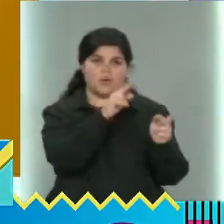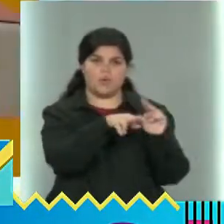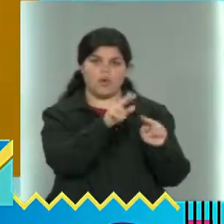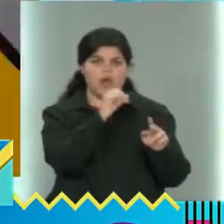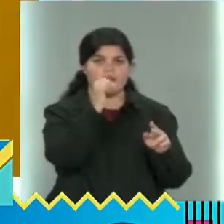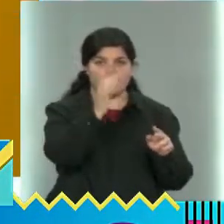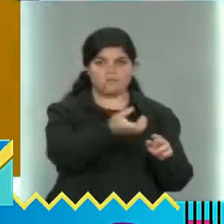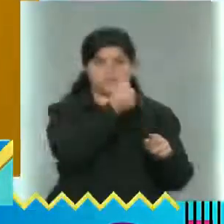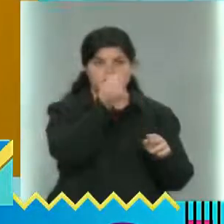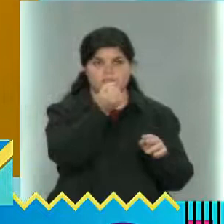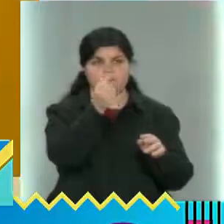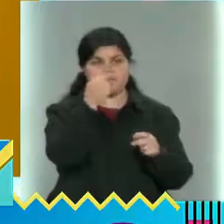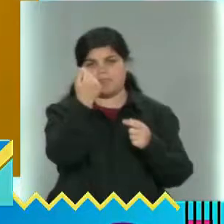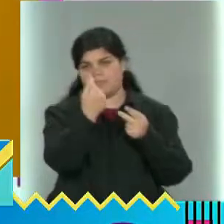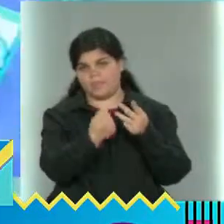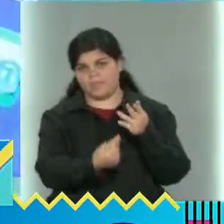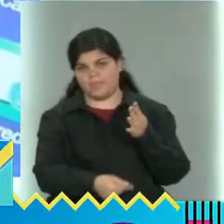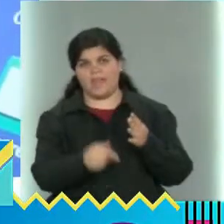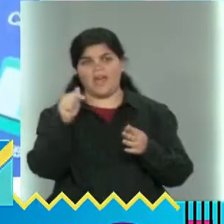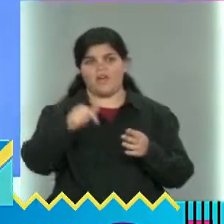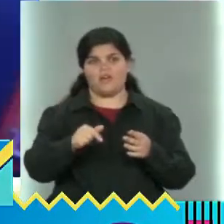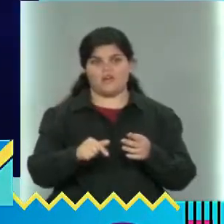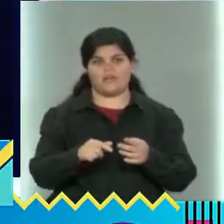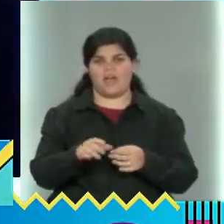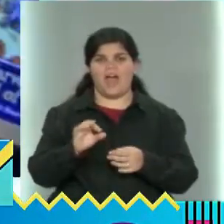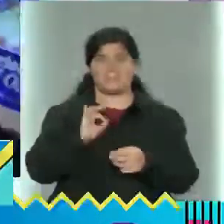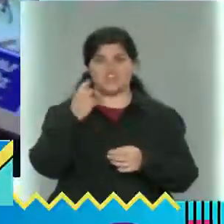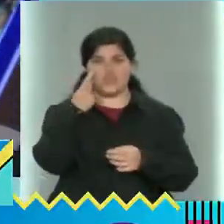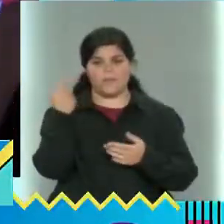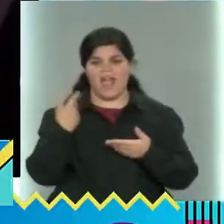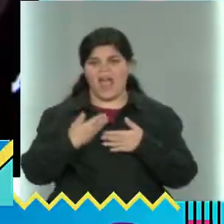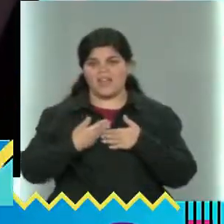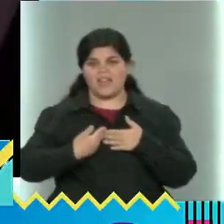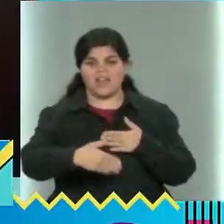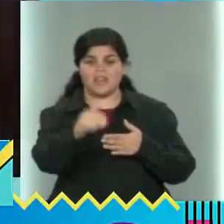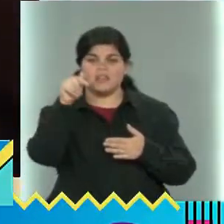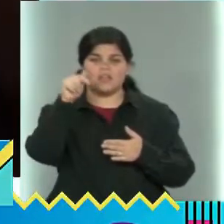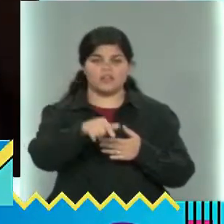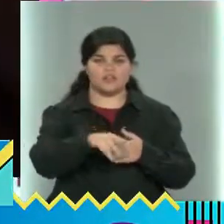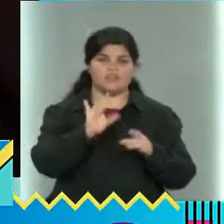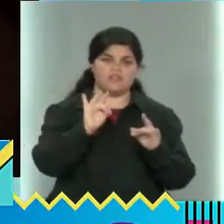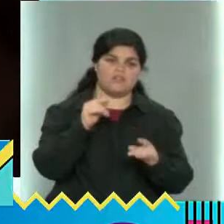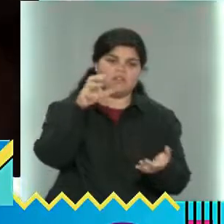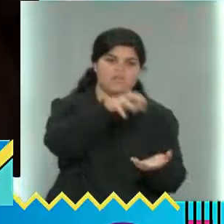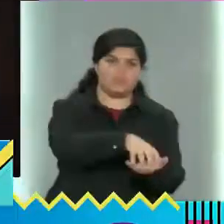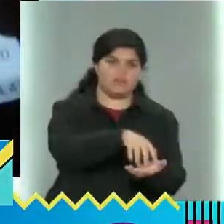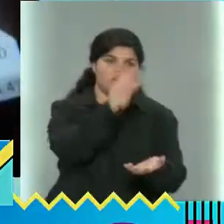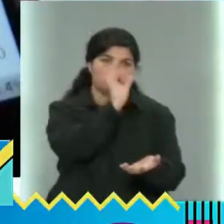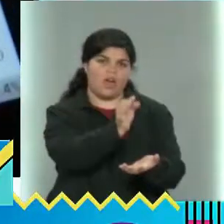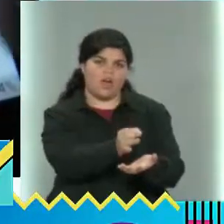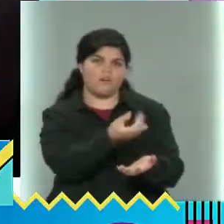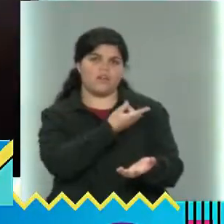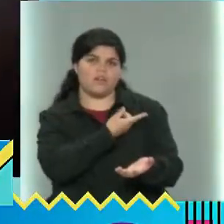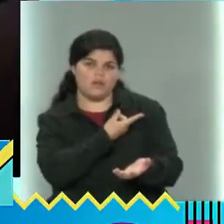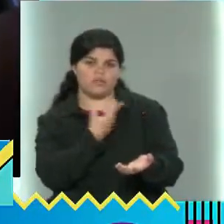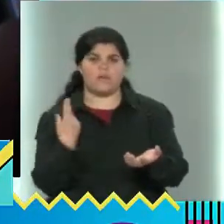casualidades. Sí. Sobre todo para los millennials, ¿no? Ir a buscar un libro a la librería y que el libro esté y que el librero sepa dónde está y que yo tenga